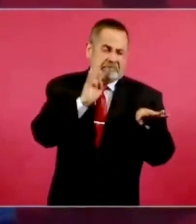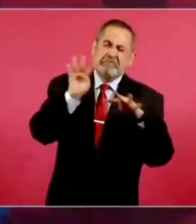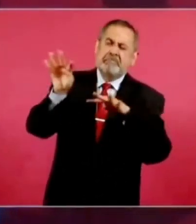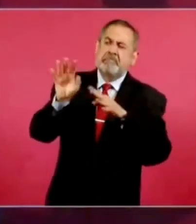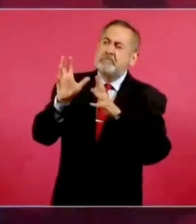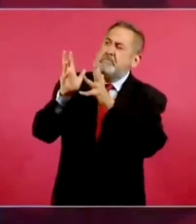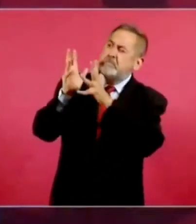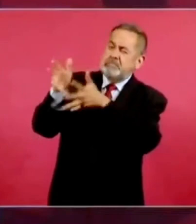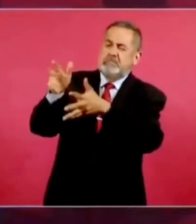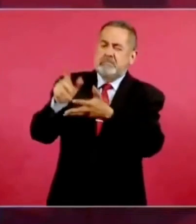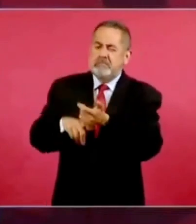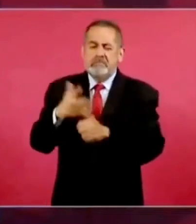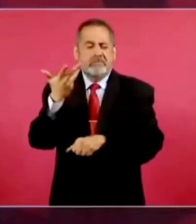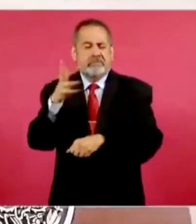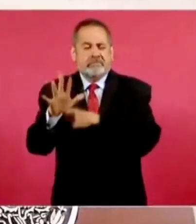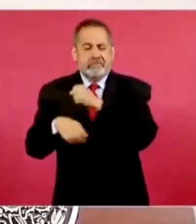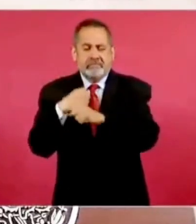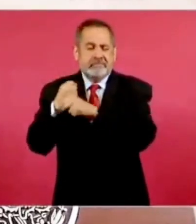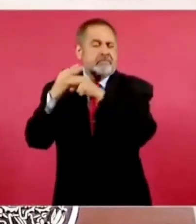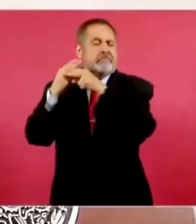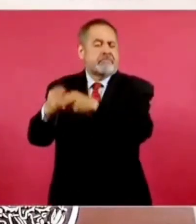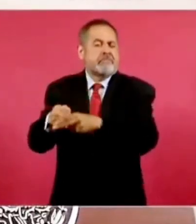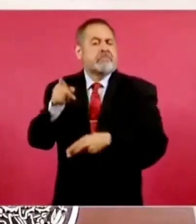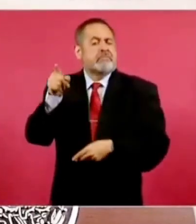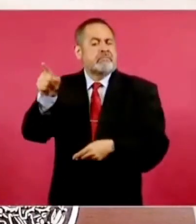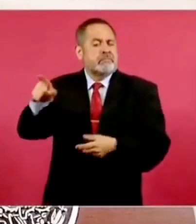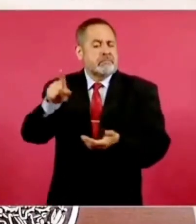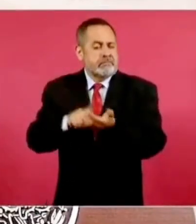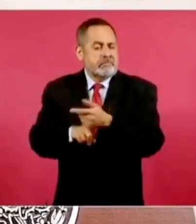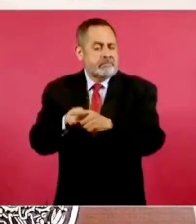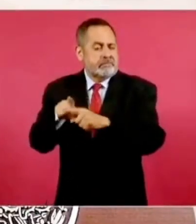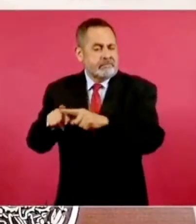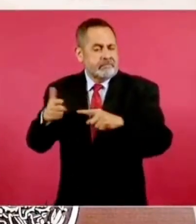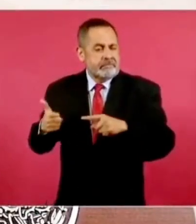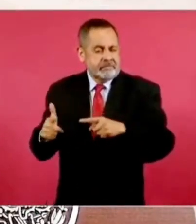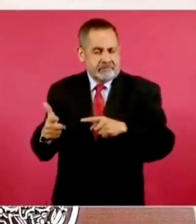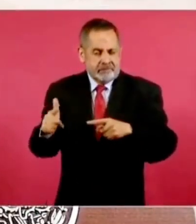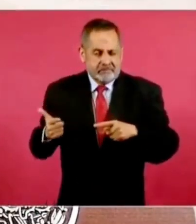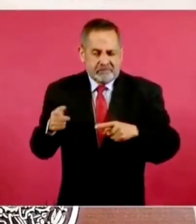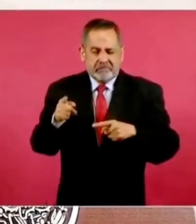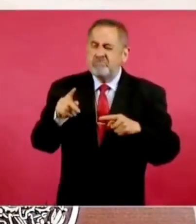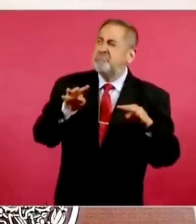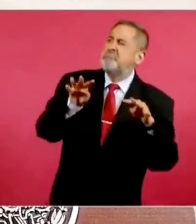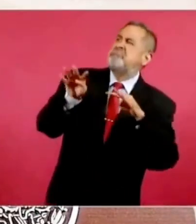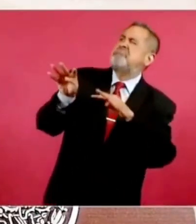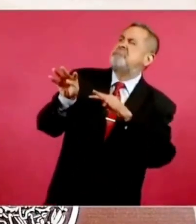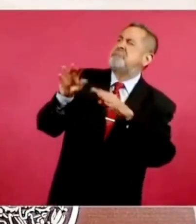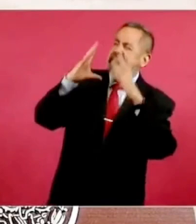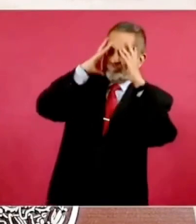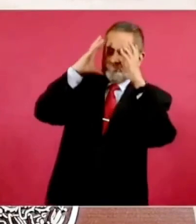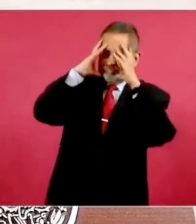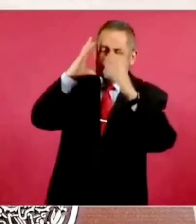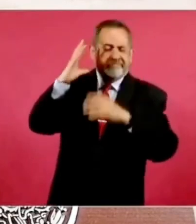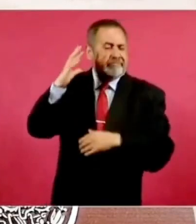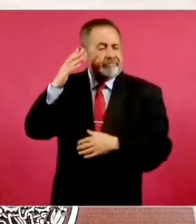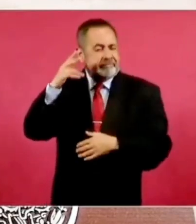10 años en la plaza principal de Guanajuato,